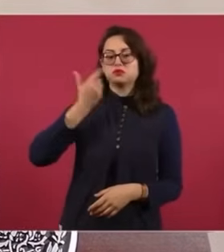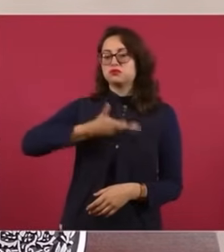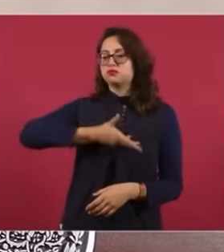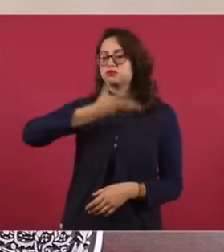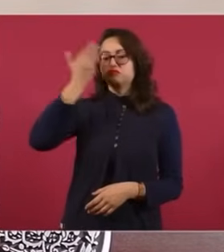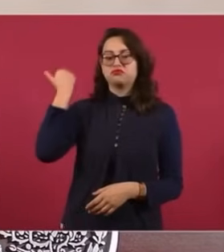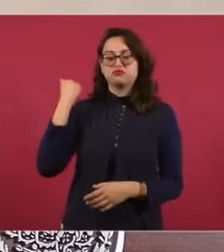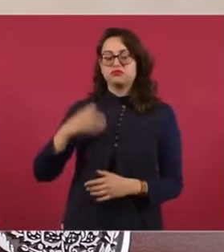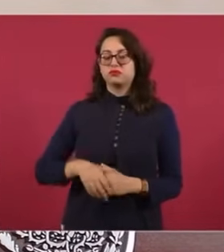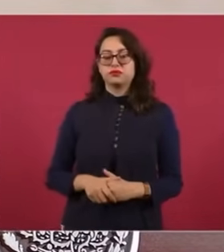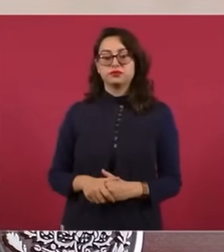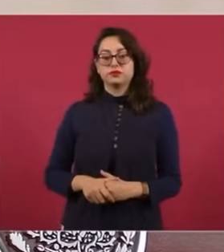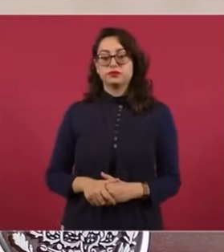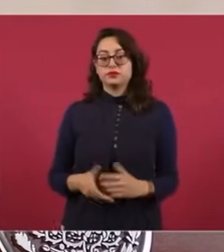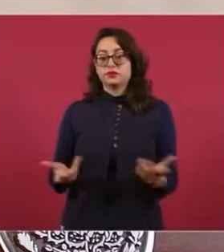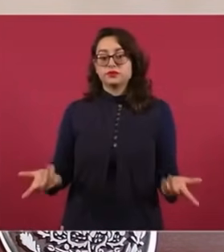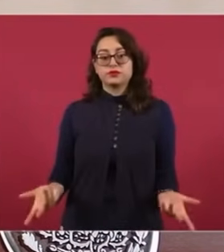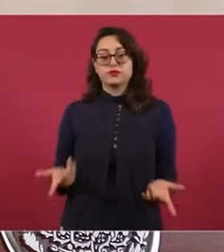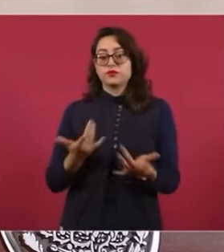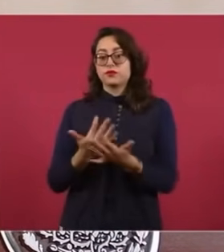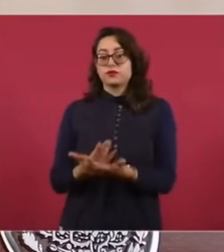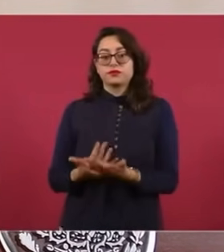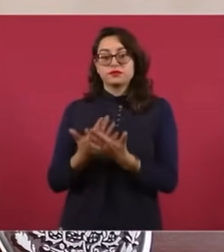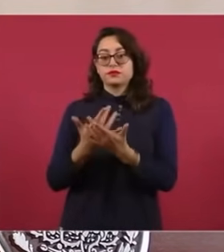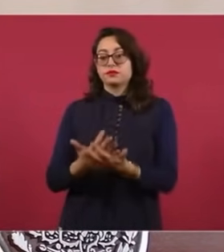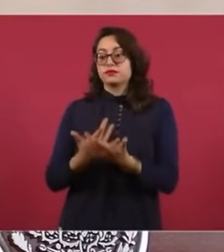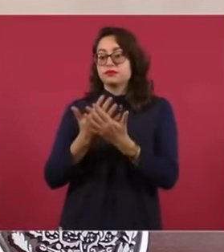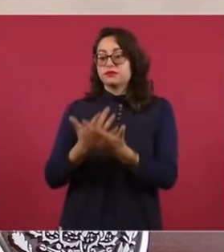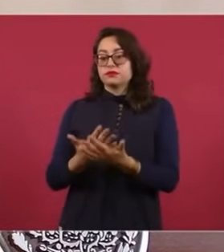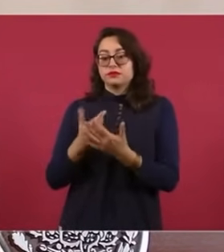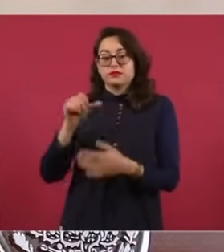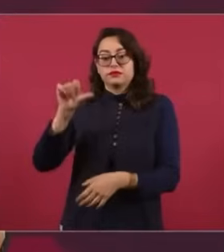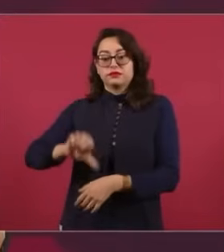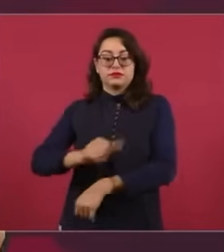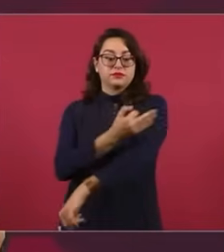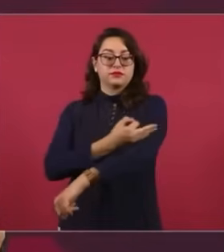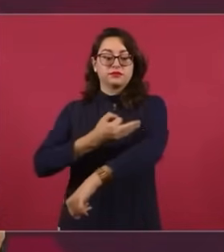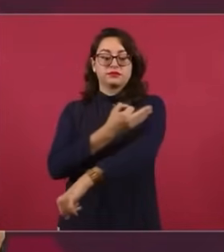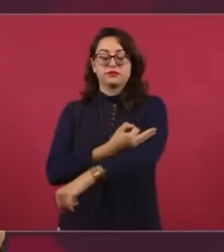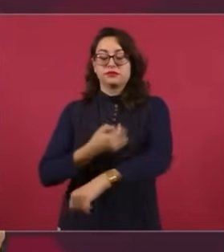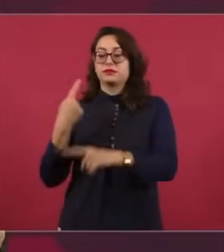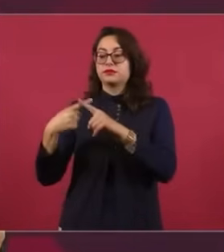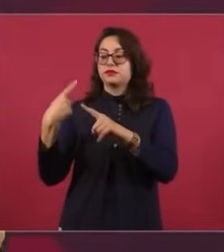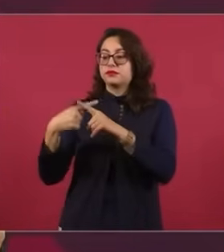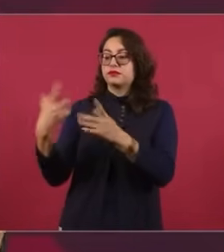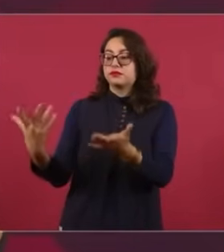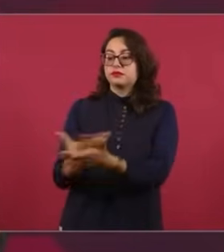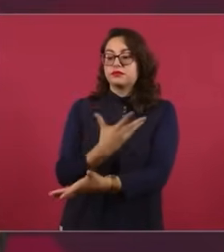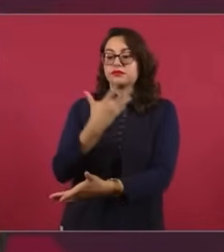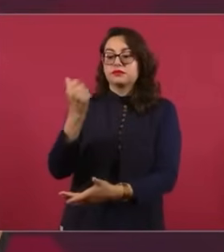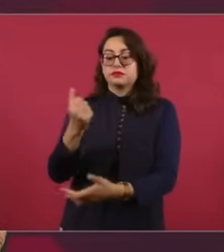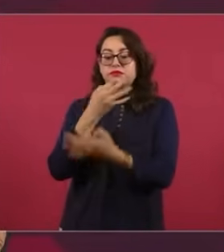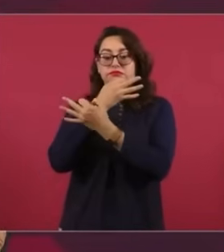No sabemos, no sé todavía. Porque quiero esperar el resultado, o sea, ¿para qué nos adelantamos?